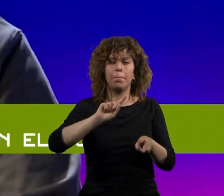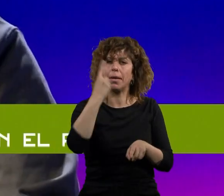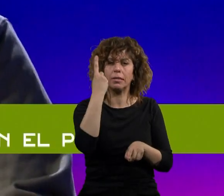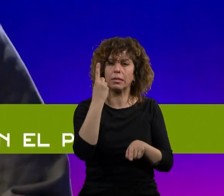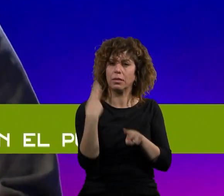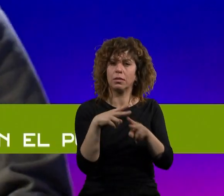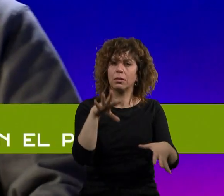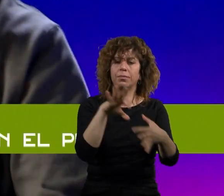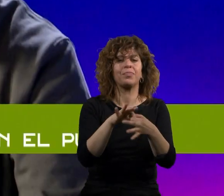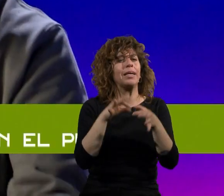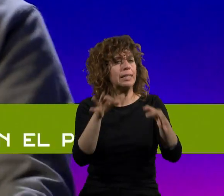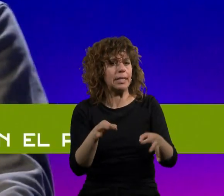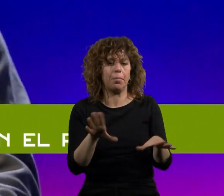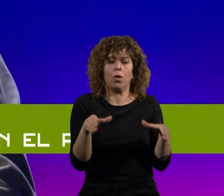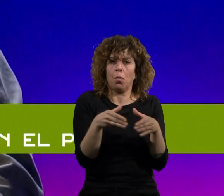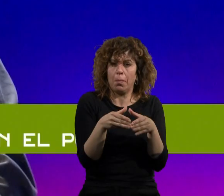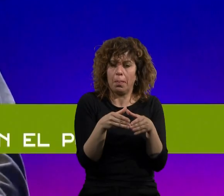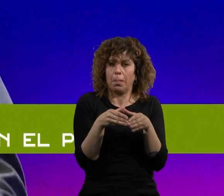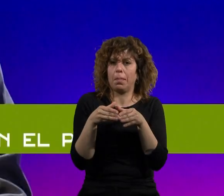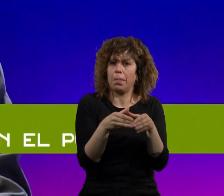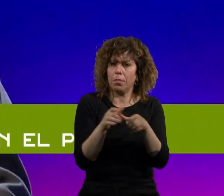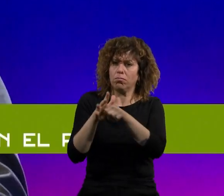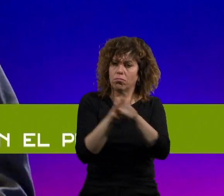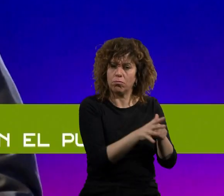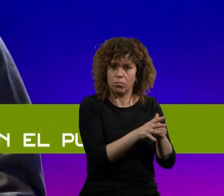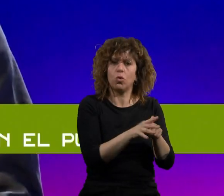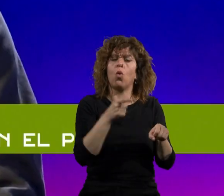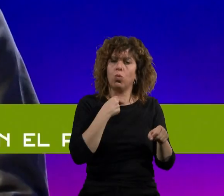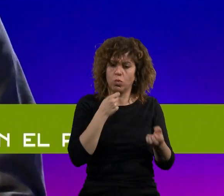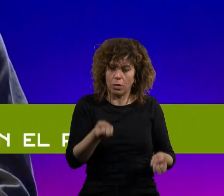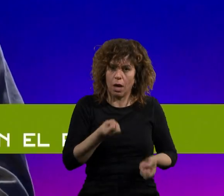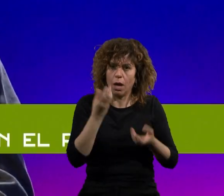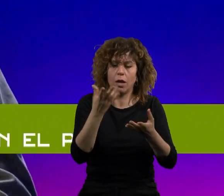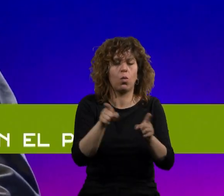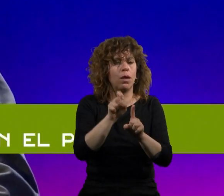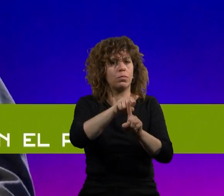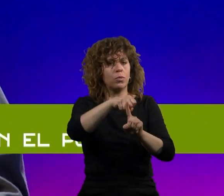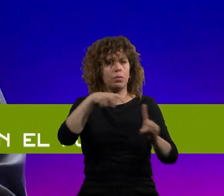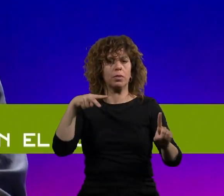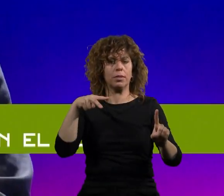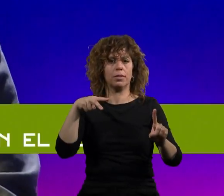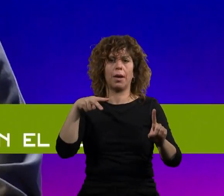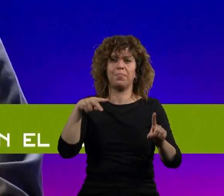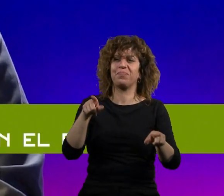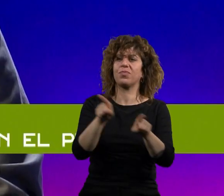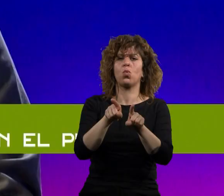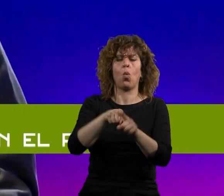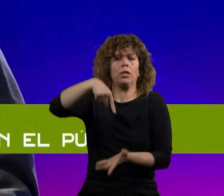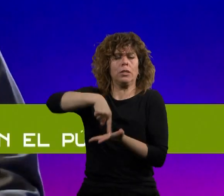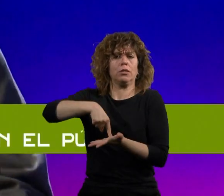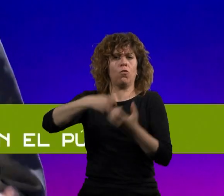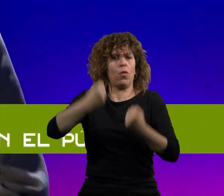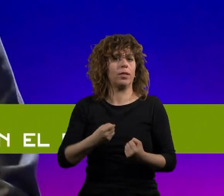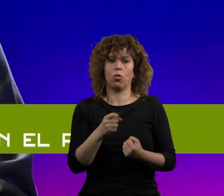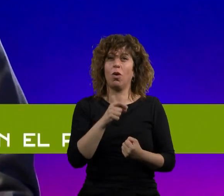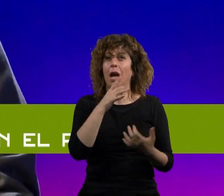sea, siempre nos mojamos con minorías oprimidas, ¿no? Nos gusta también dar ese enfoque desde un punto de vista no muy panfletario, quizá este es el tema